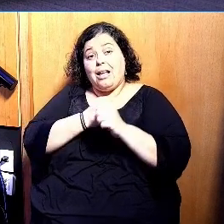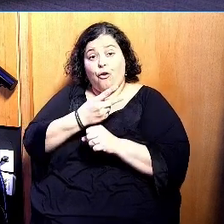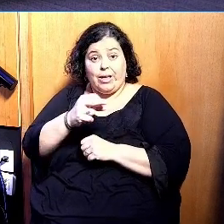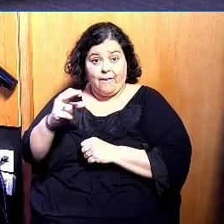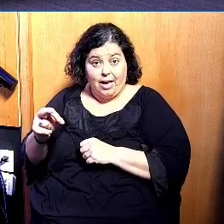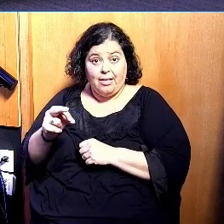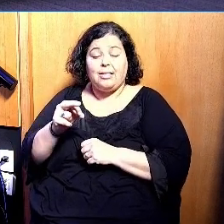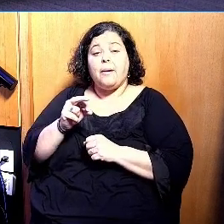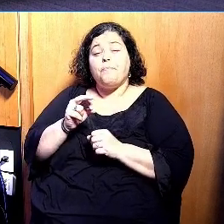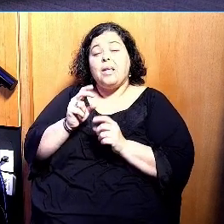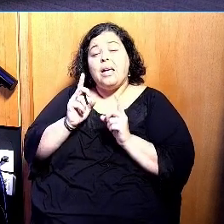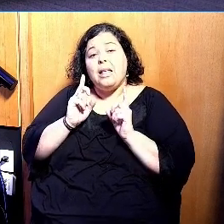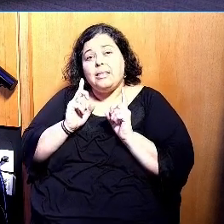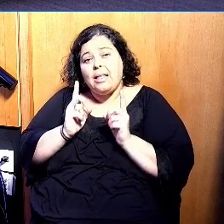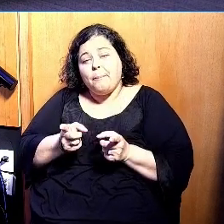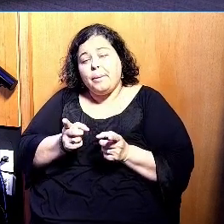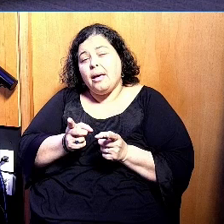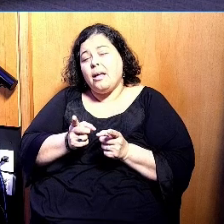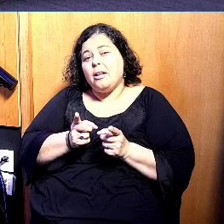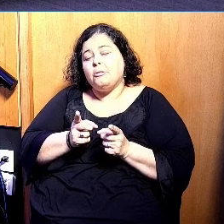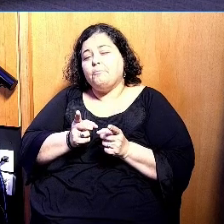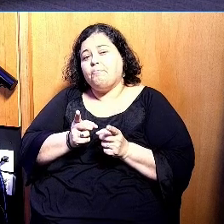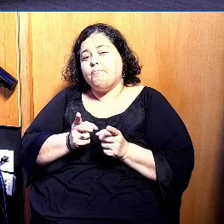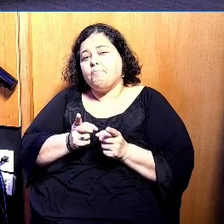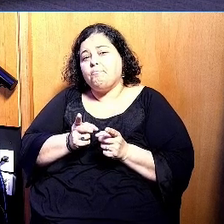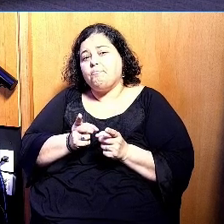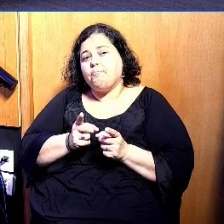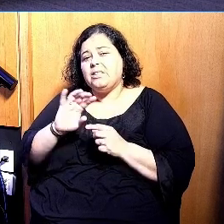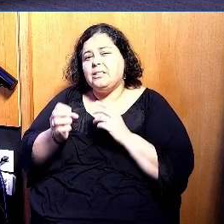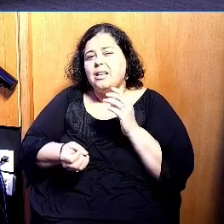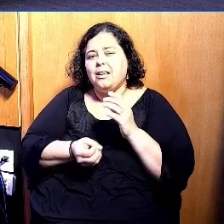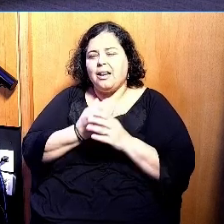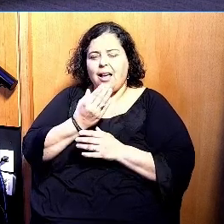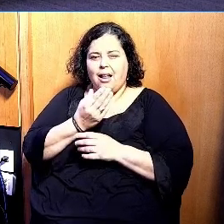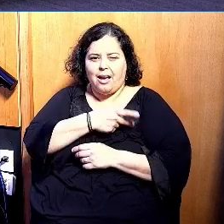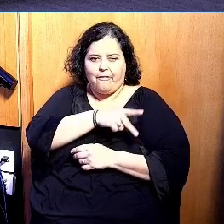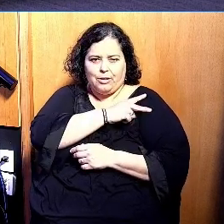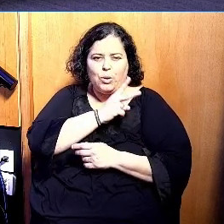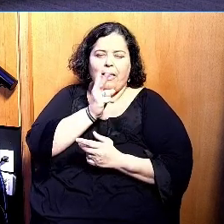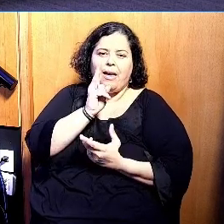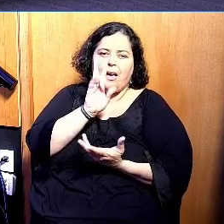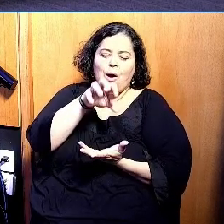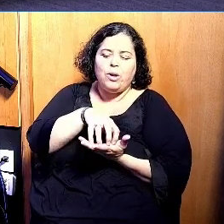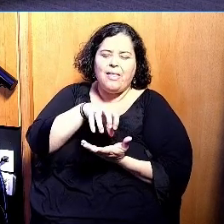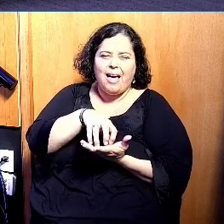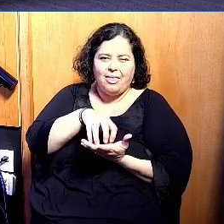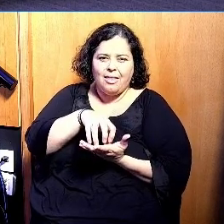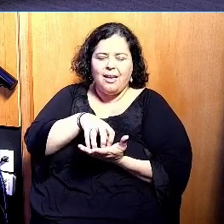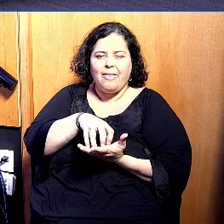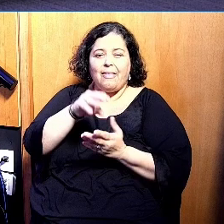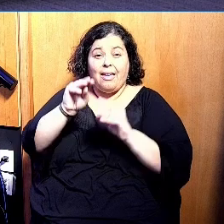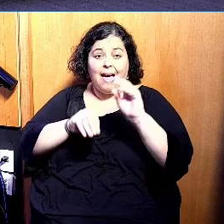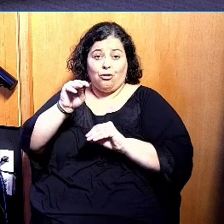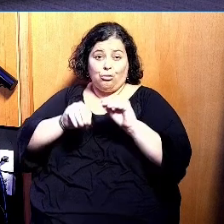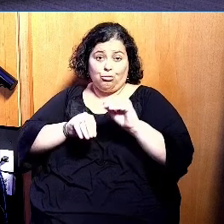cultura data-driven, se crea la jefatura de la unidad de datos, que es la unidad que yo lidero, y empezamos